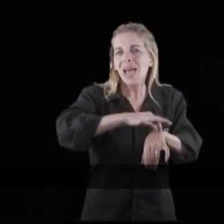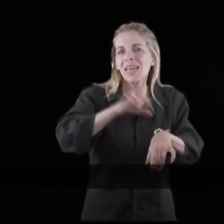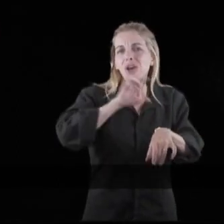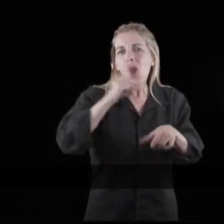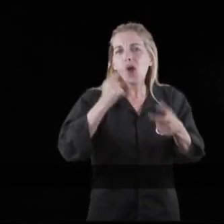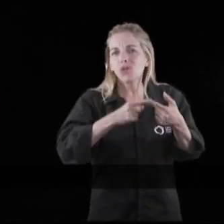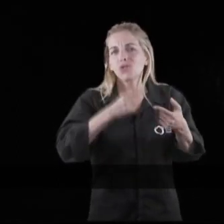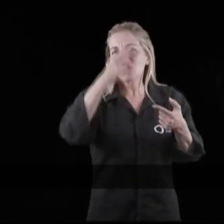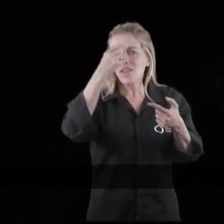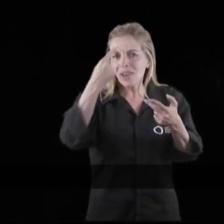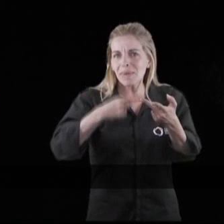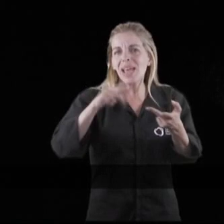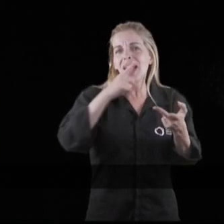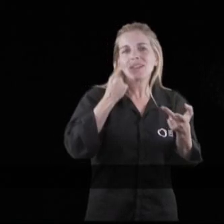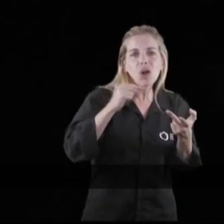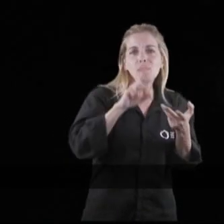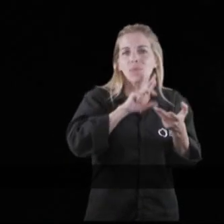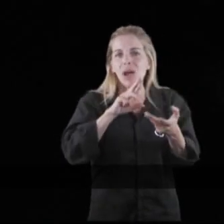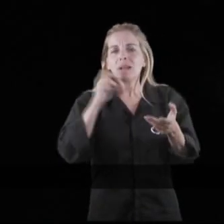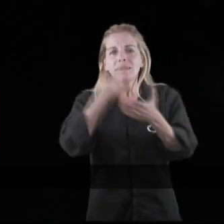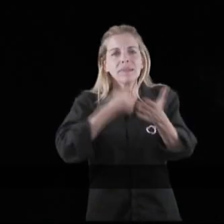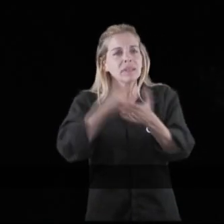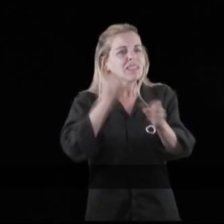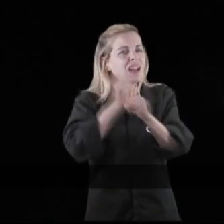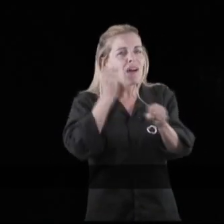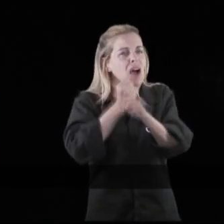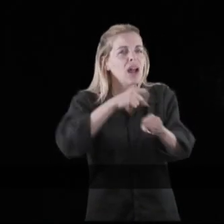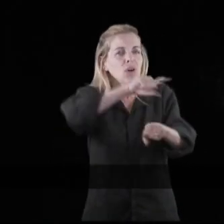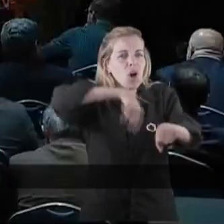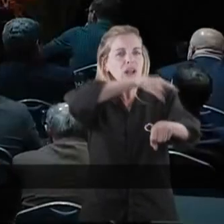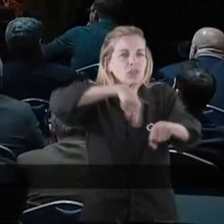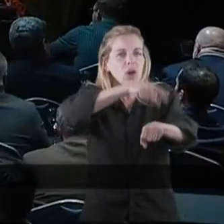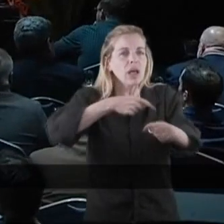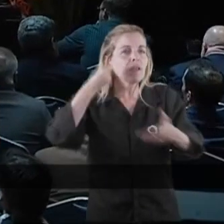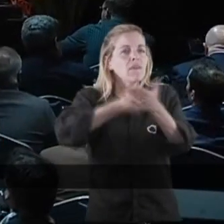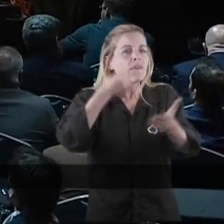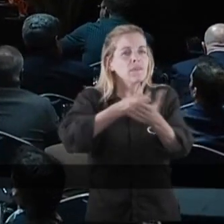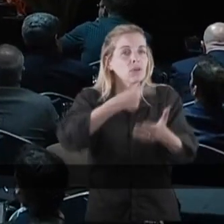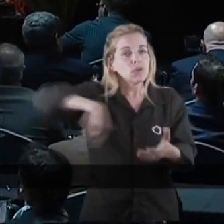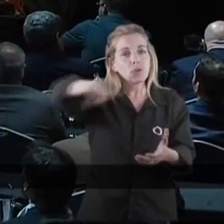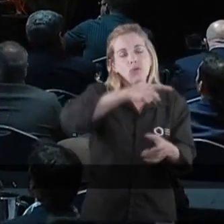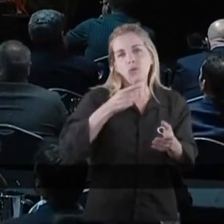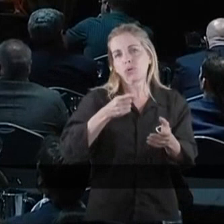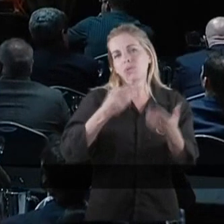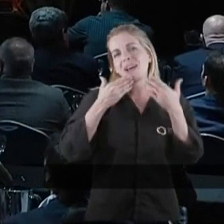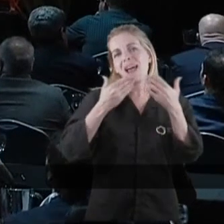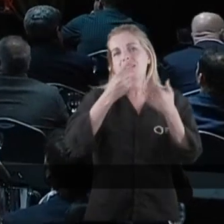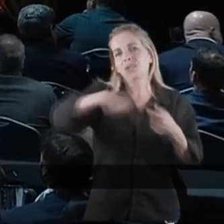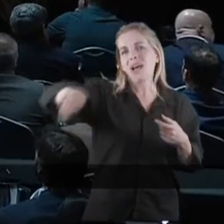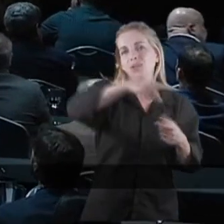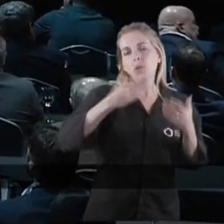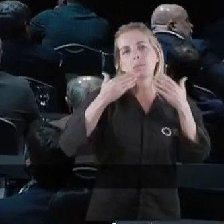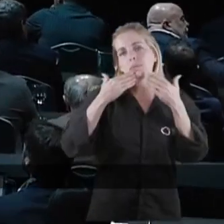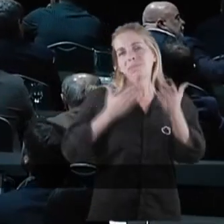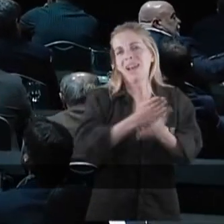médicas, enfermeros, enfermeras, trabajaron denodadamente y siempre vamos a estar agradecidos. Y la verdad